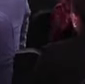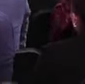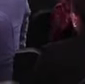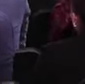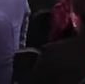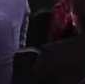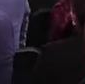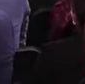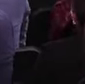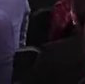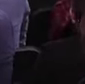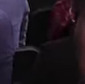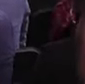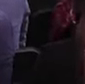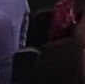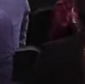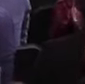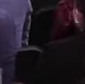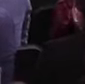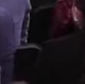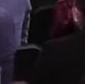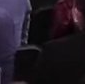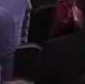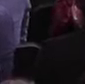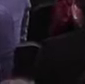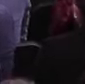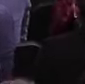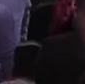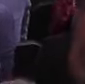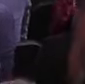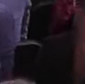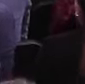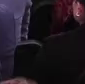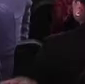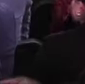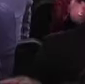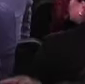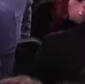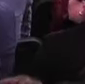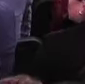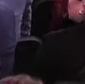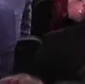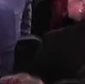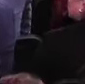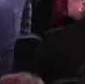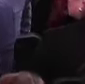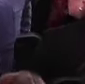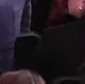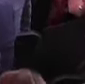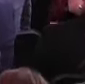Al subprefecto Marcelo Rivera Aranda, en representación de la Brigada de Investigación Criminal de San Miguel.